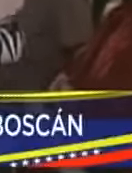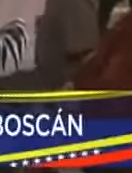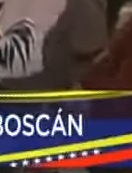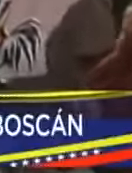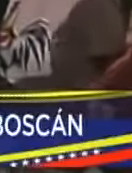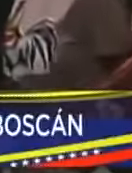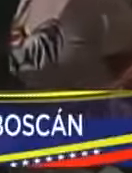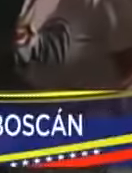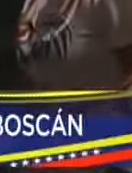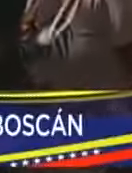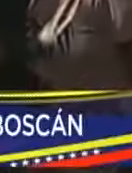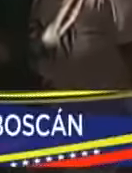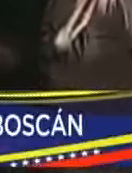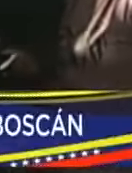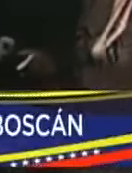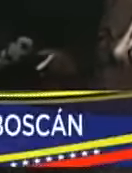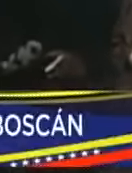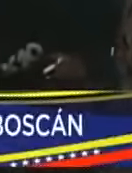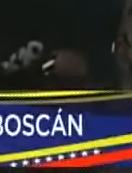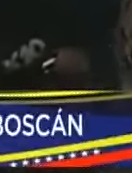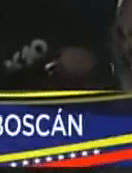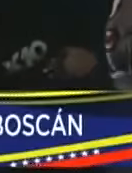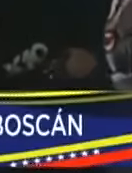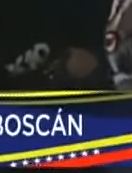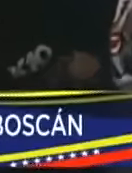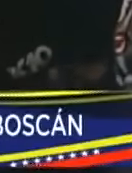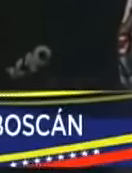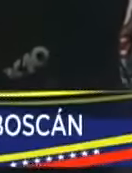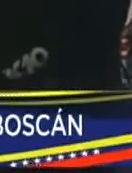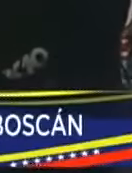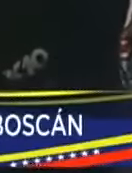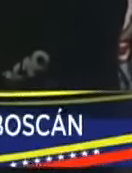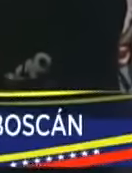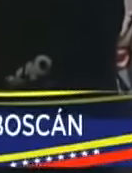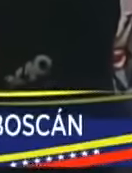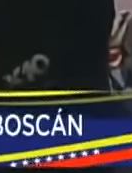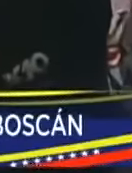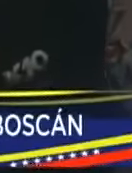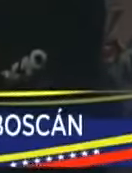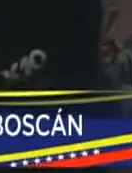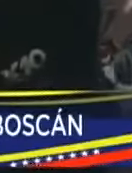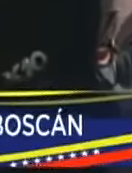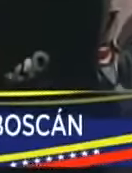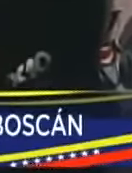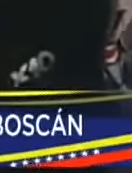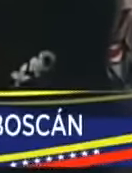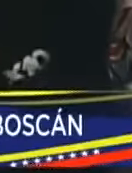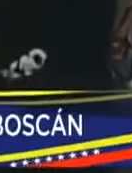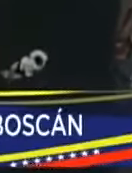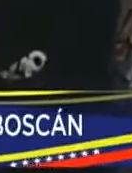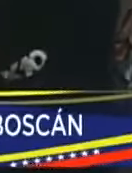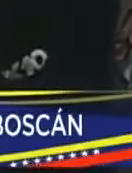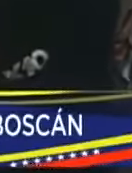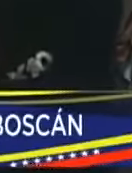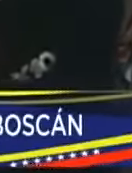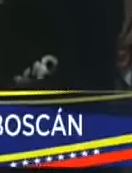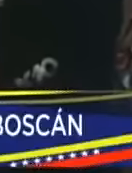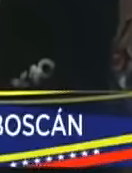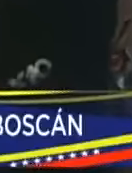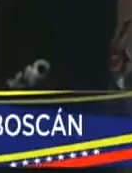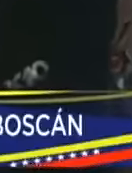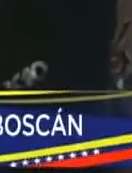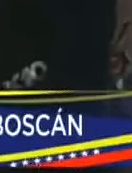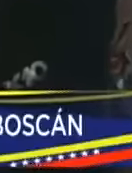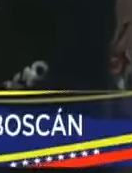primero que todo, presidente, bienvenido al occidente del país. Tal como hemos recorrido en todas las áreas, puede ver